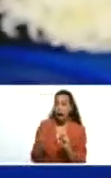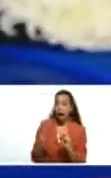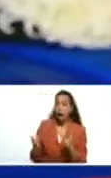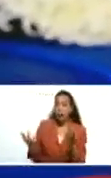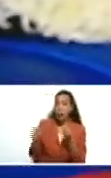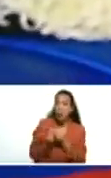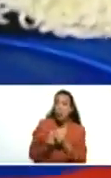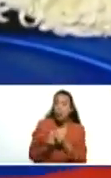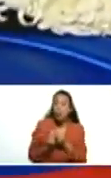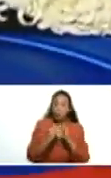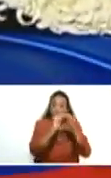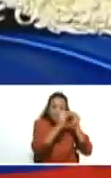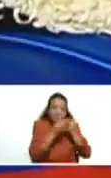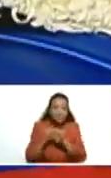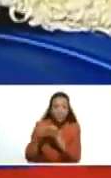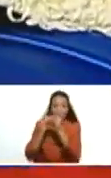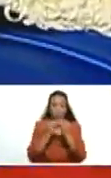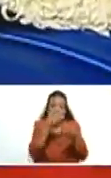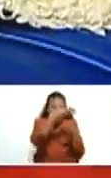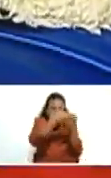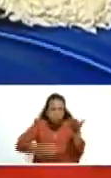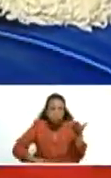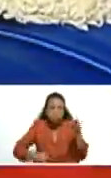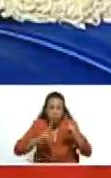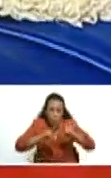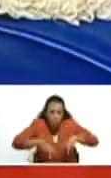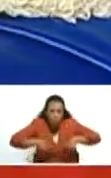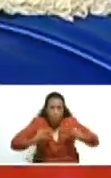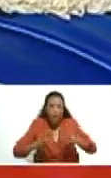gestaría la Constitución de la República Bolivariana de Venezuela